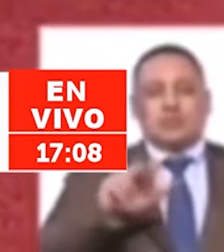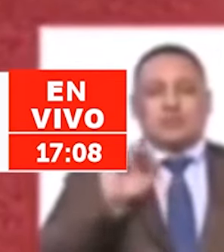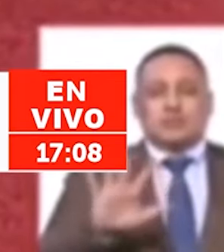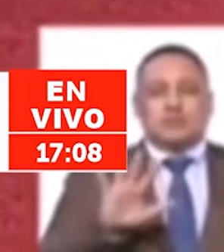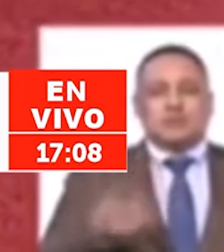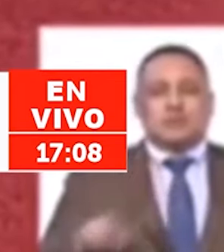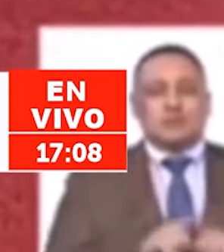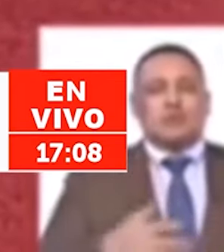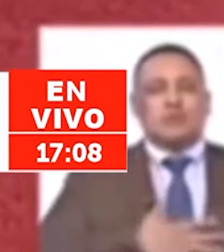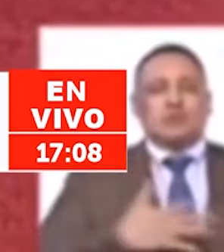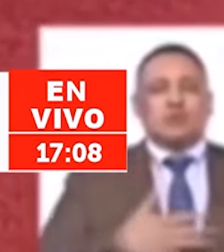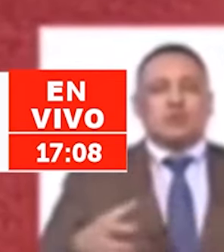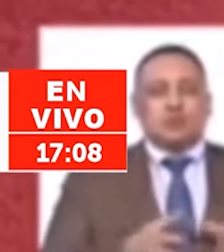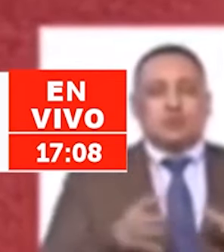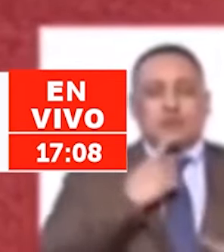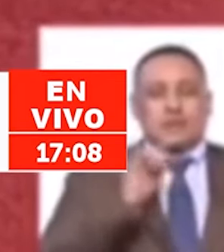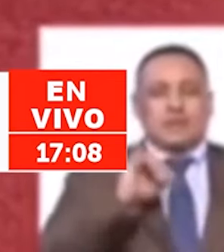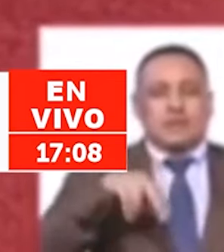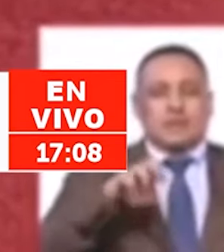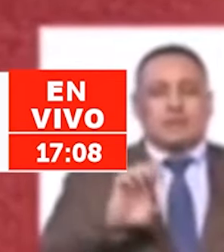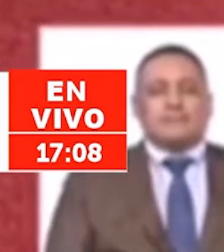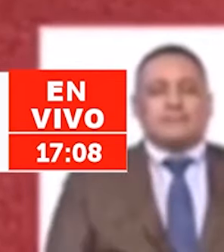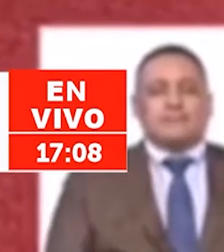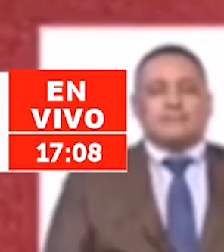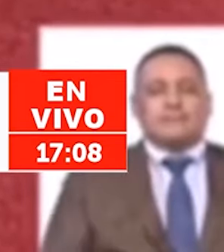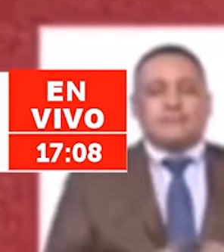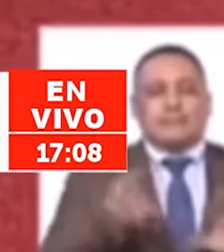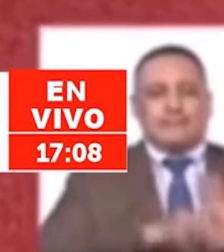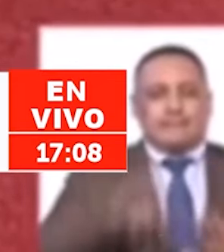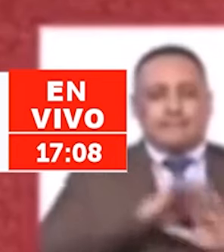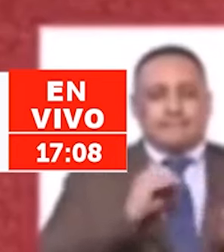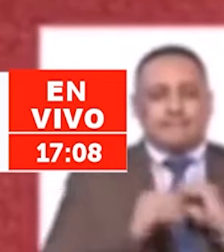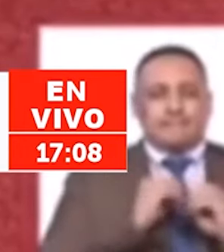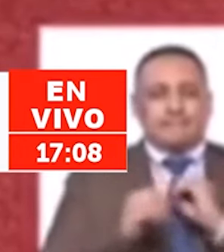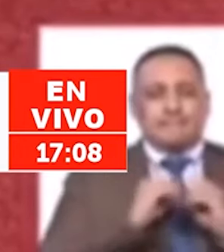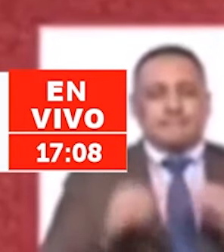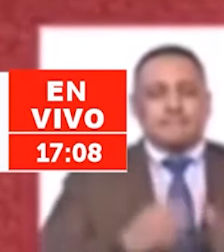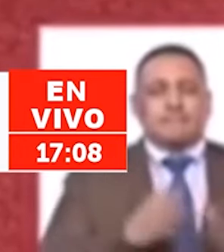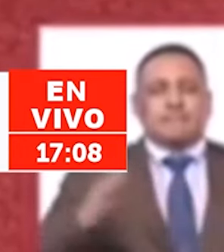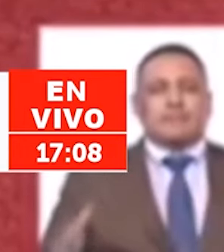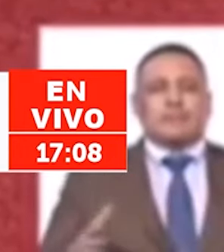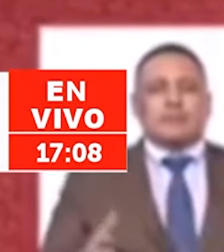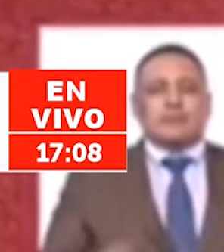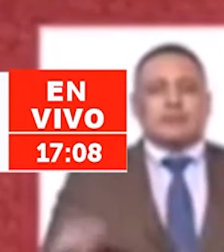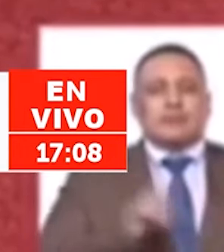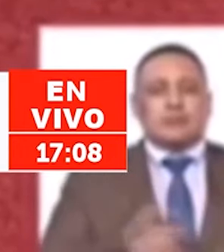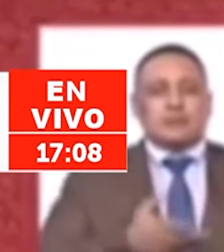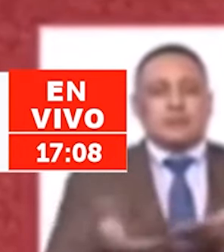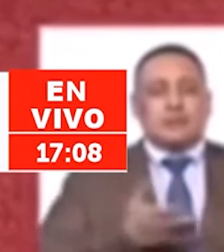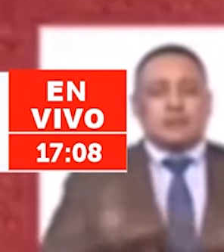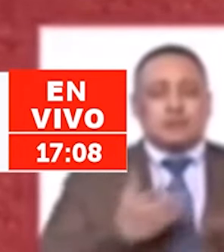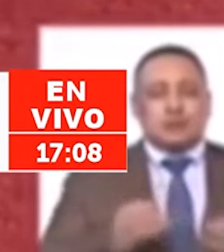051-20435, de propiedad del Instituto Nacional Penitenciario, INPE. El proyecto de mejoramiento y ampliación del